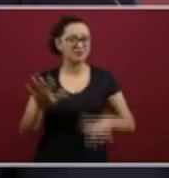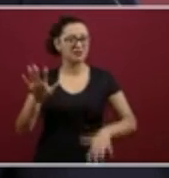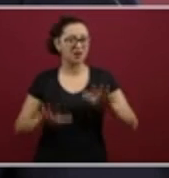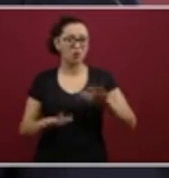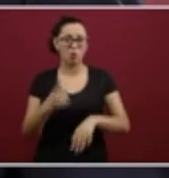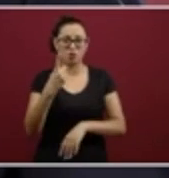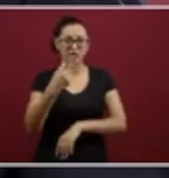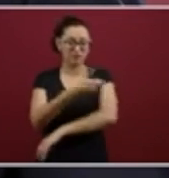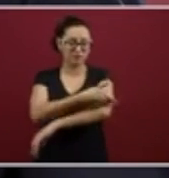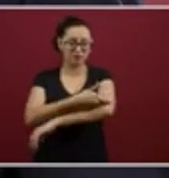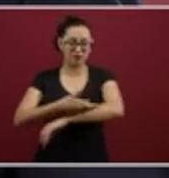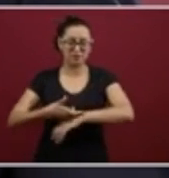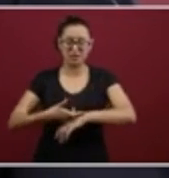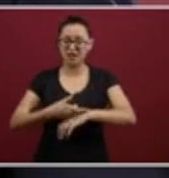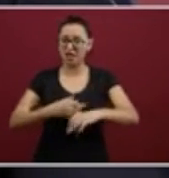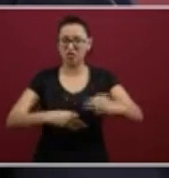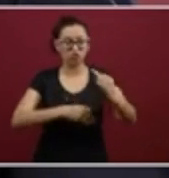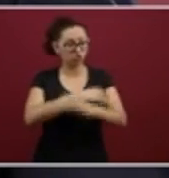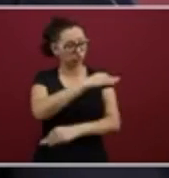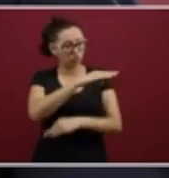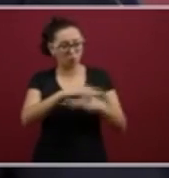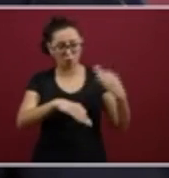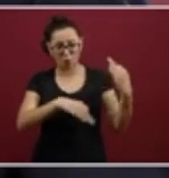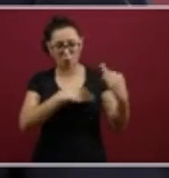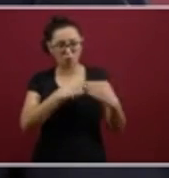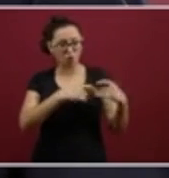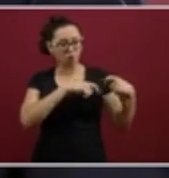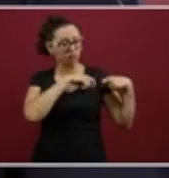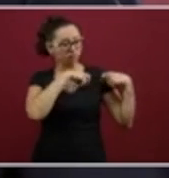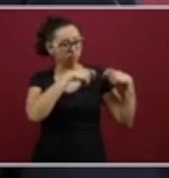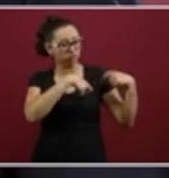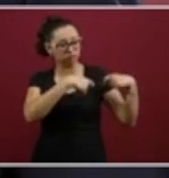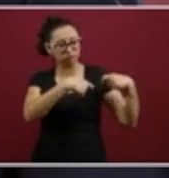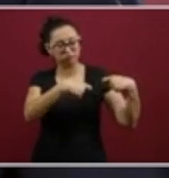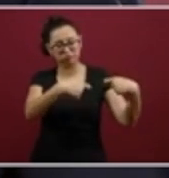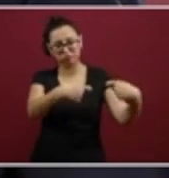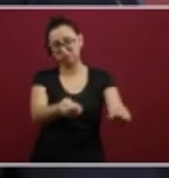que viven de prestar servicio,